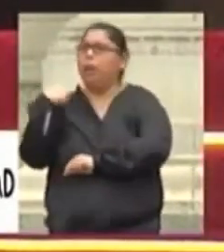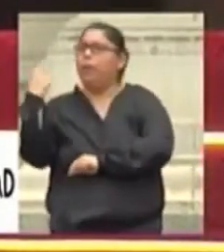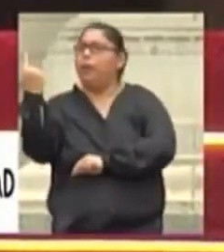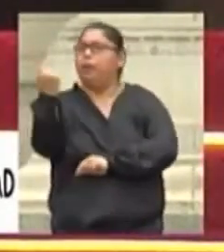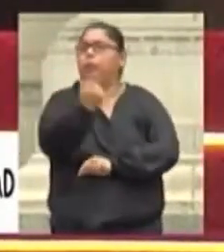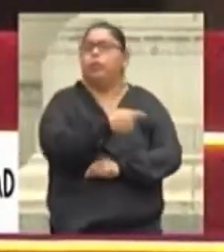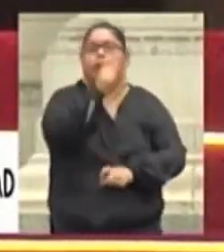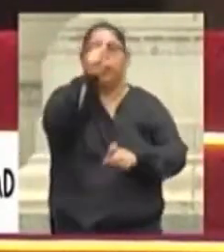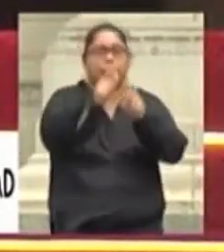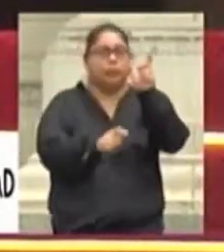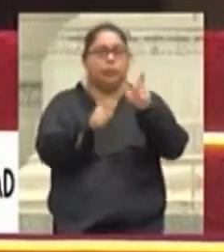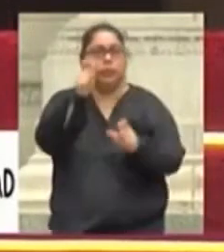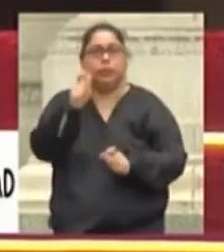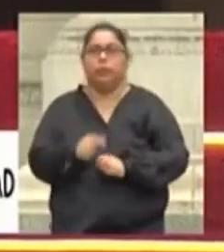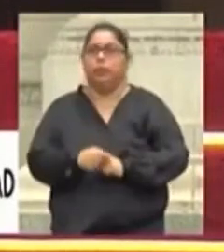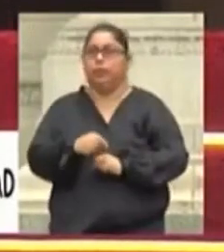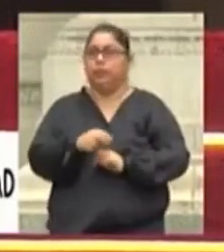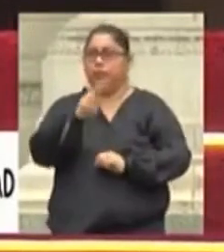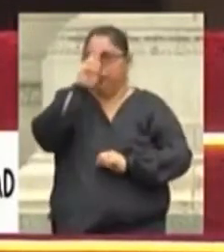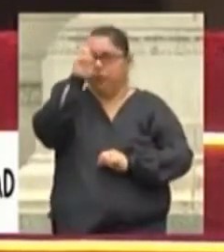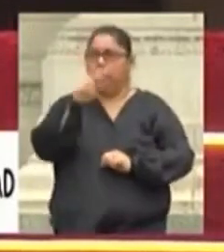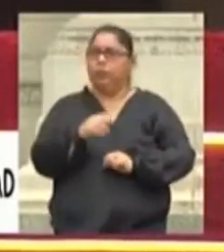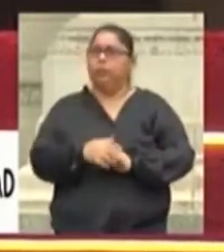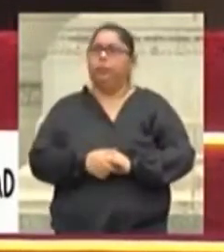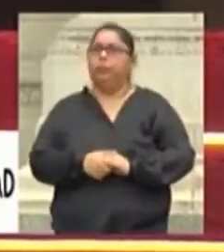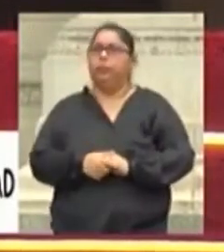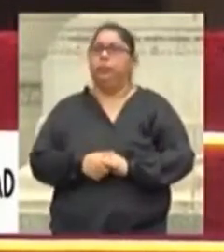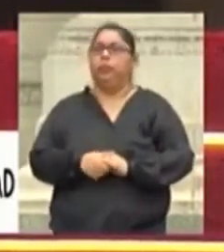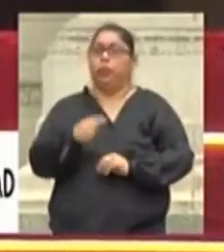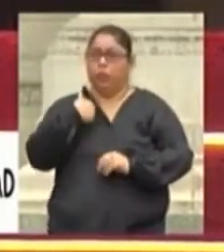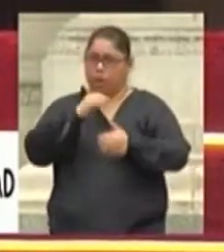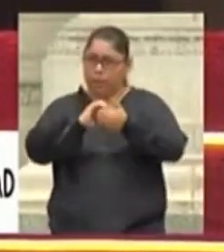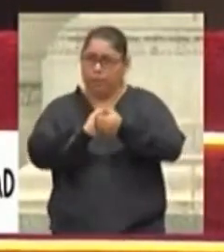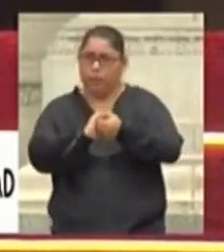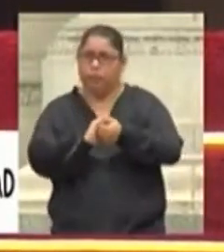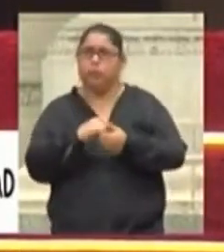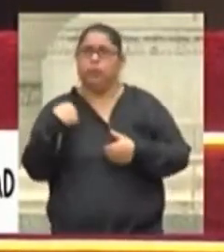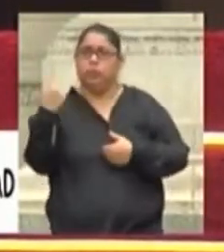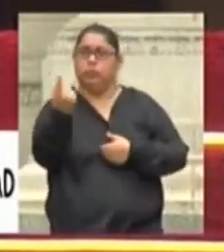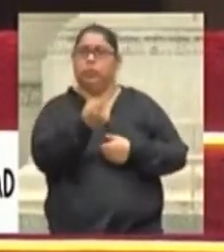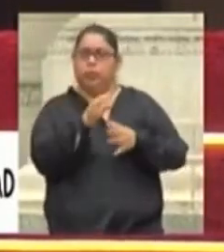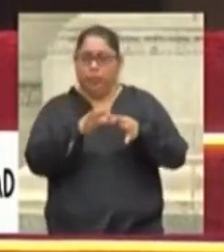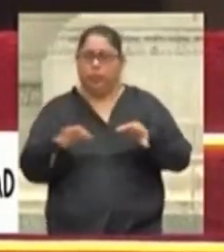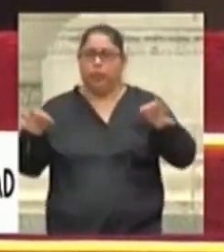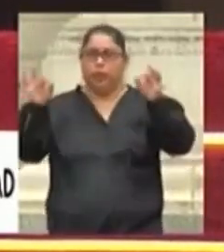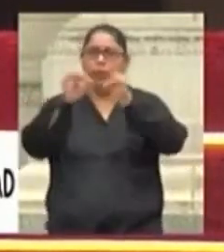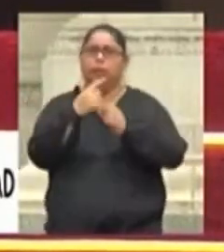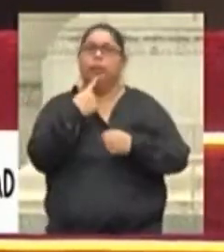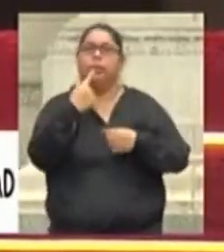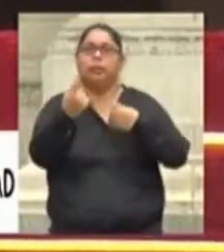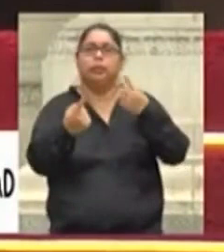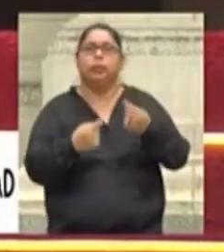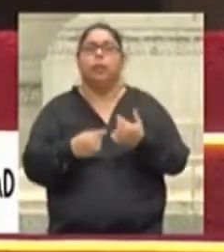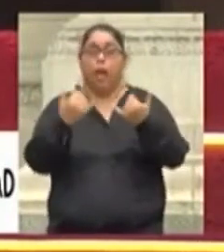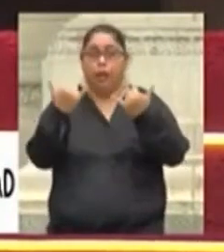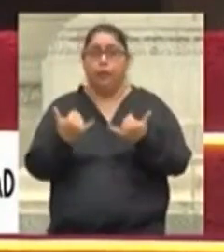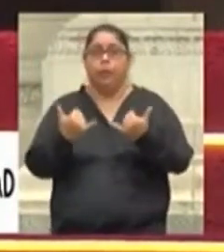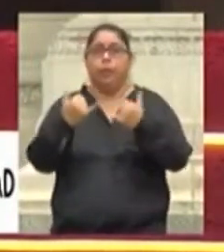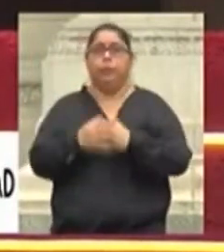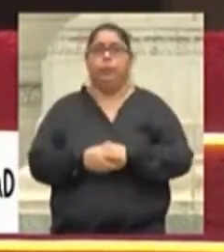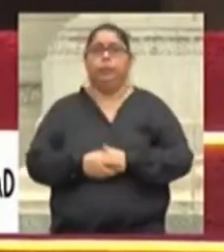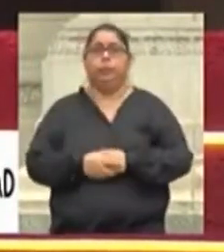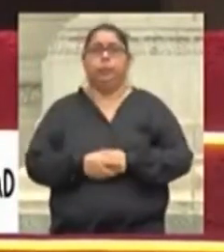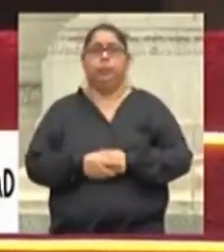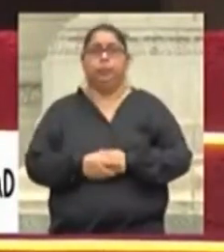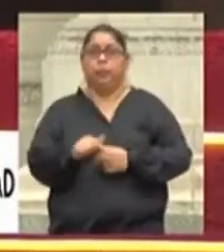garantizarse para todos los peruanos compañeros creemos importante decirles de que estamos